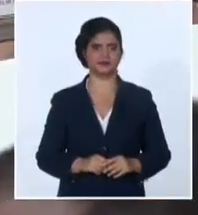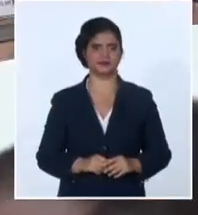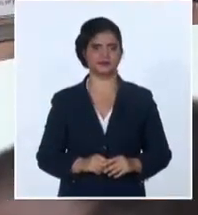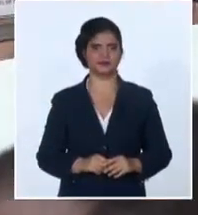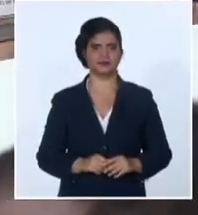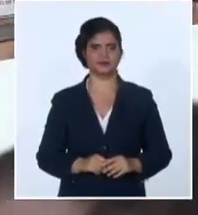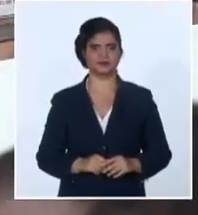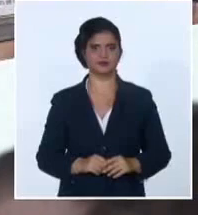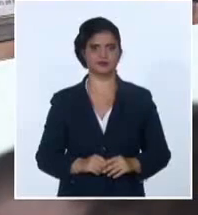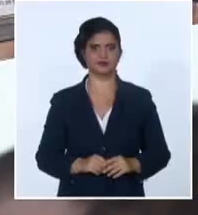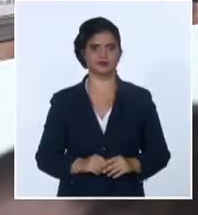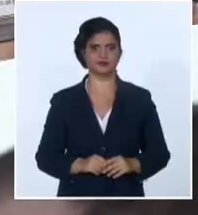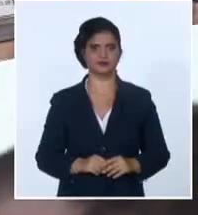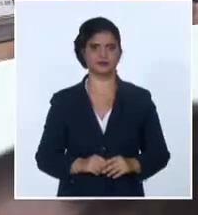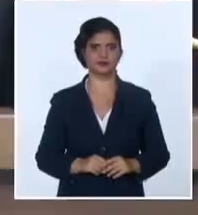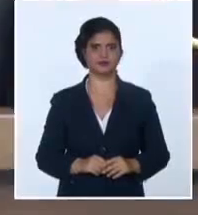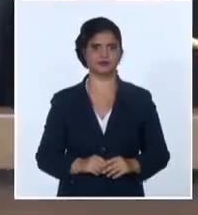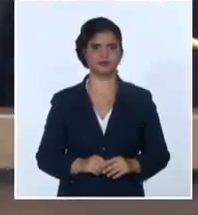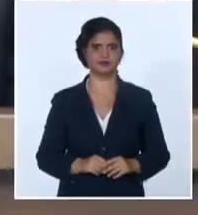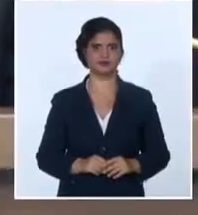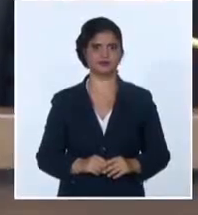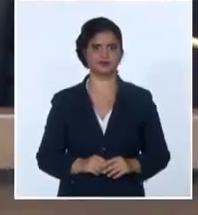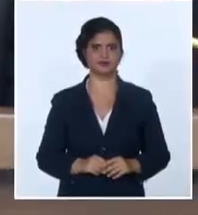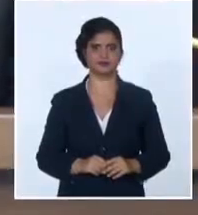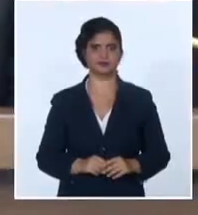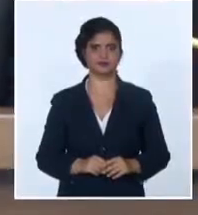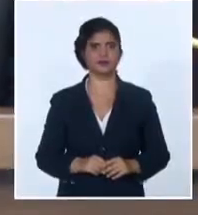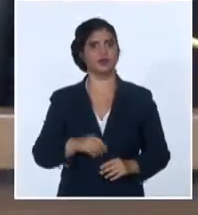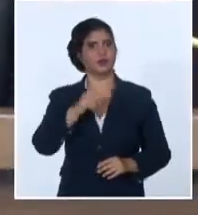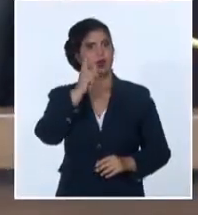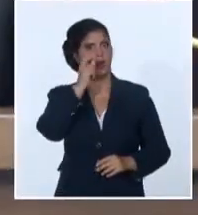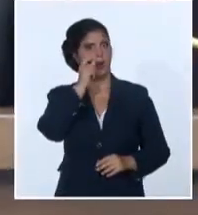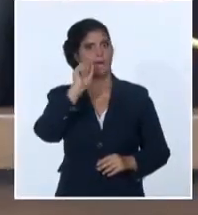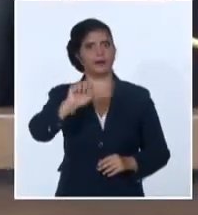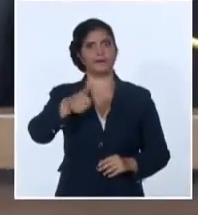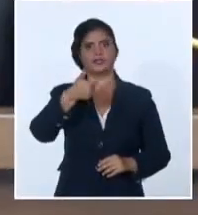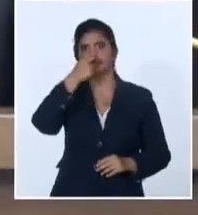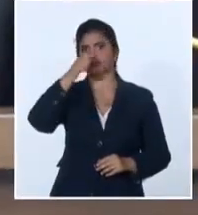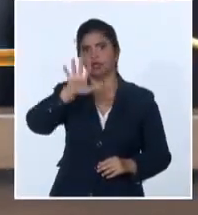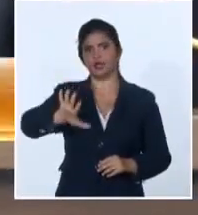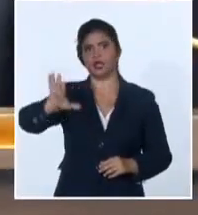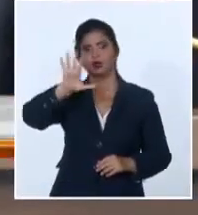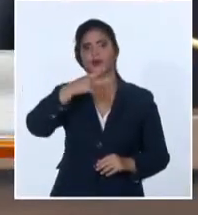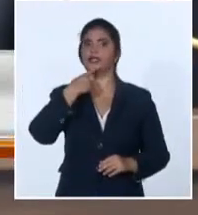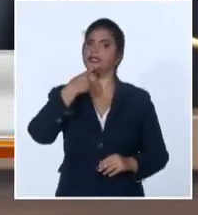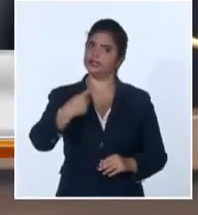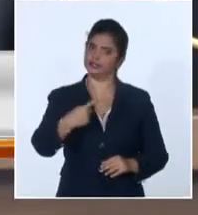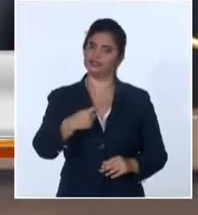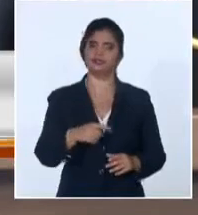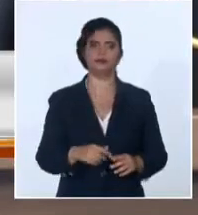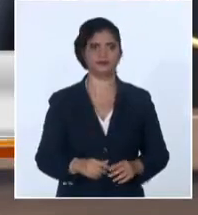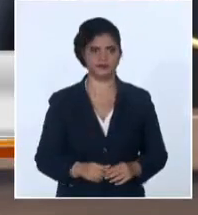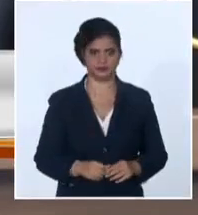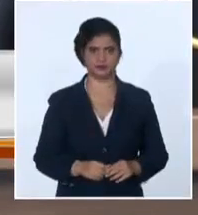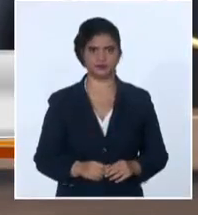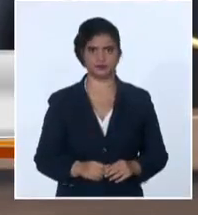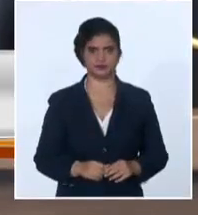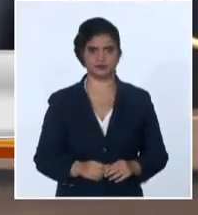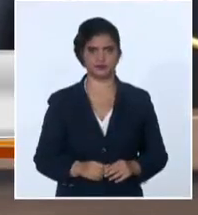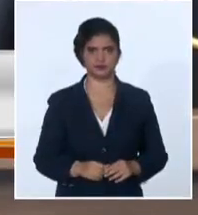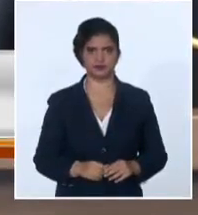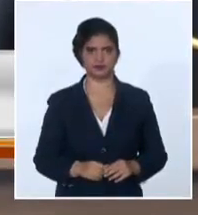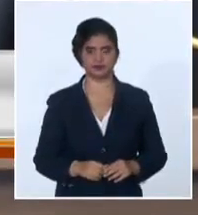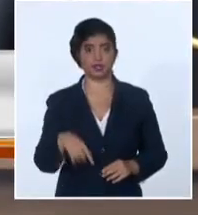relaciones económicas. Señor presidente, excelencias, tenemos la oportunidad de discutir durante